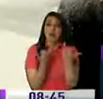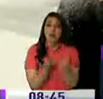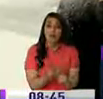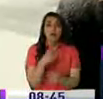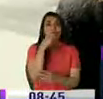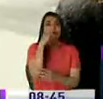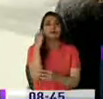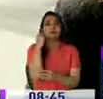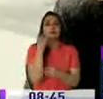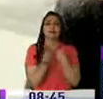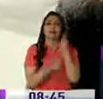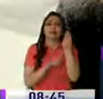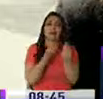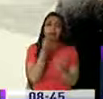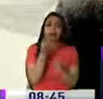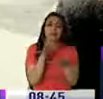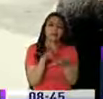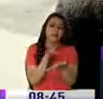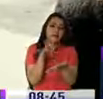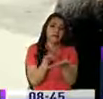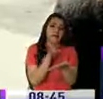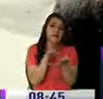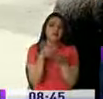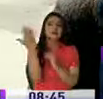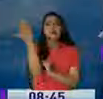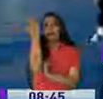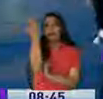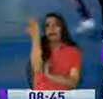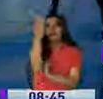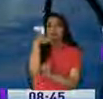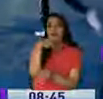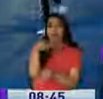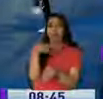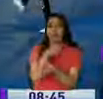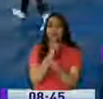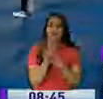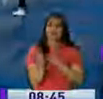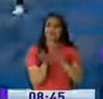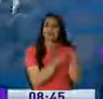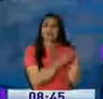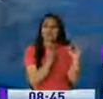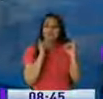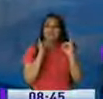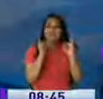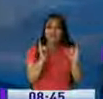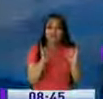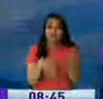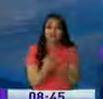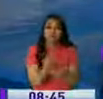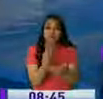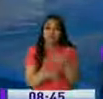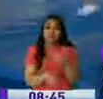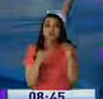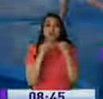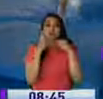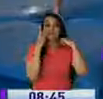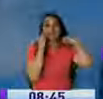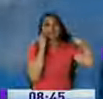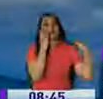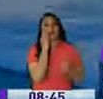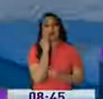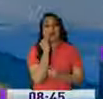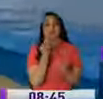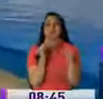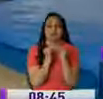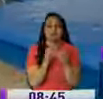se dedican a la tablet, a la televisión, todo, entonces es una diversión. Ella viene a tener más experiencia y viene a